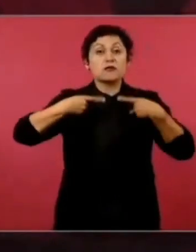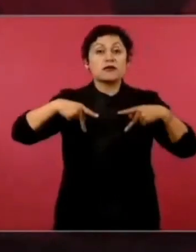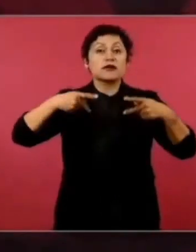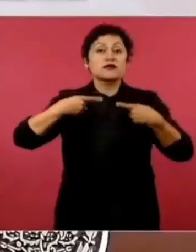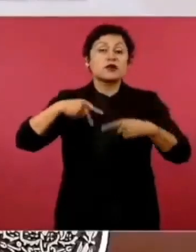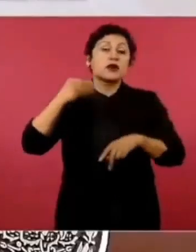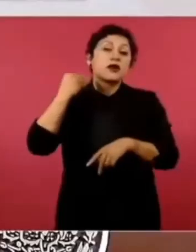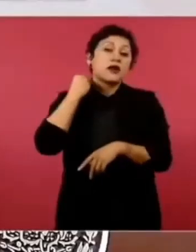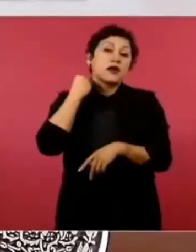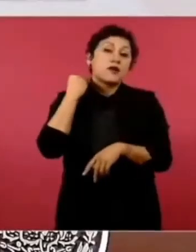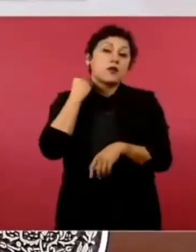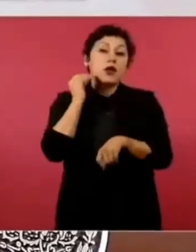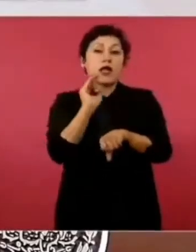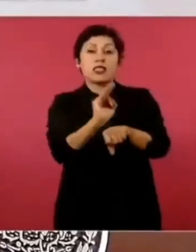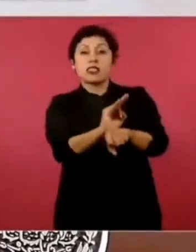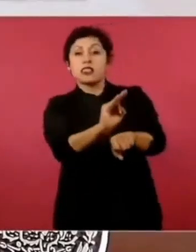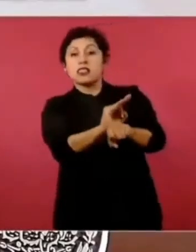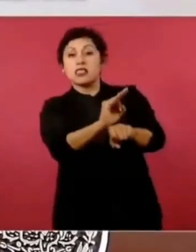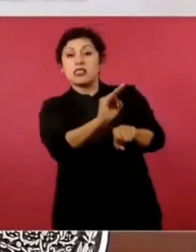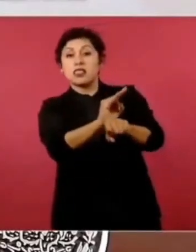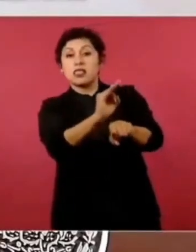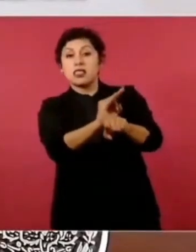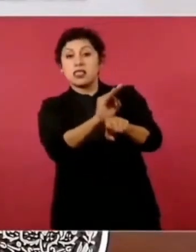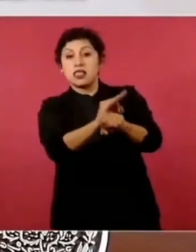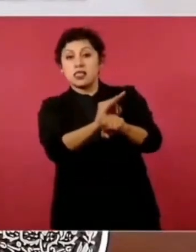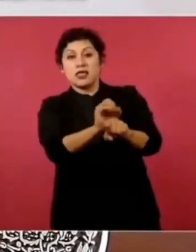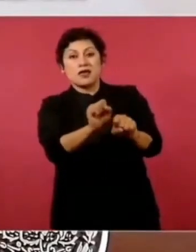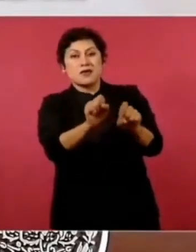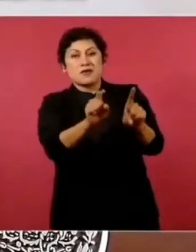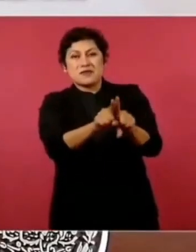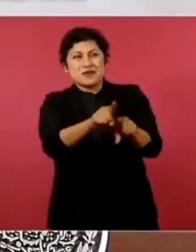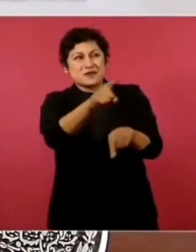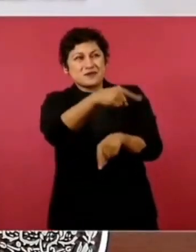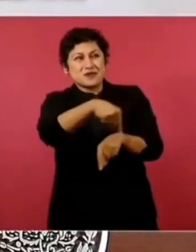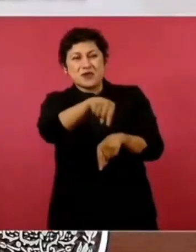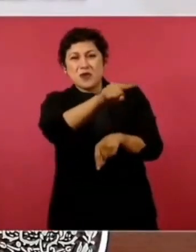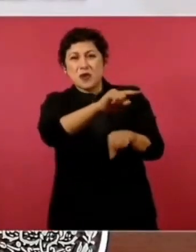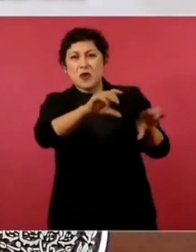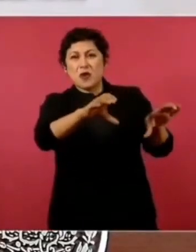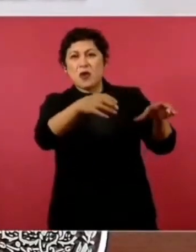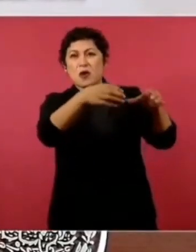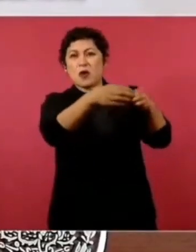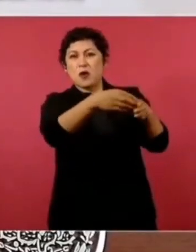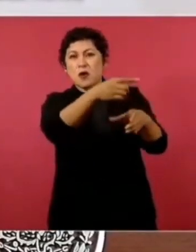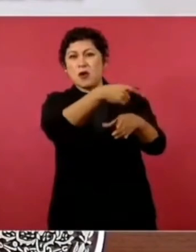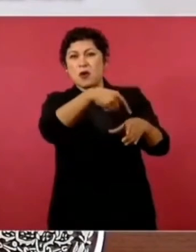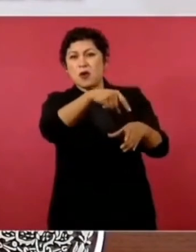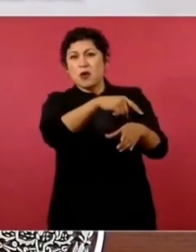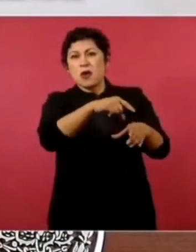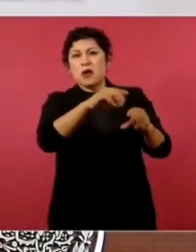de todos estos organismos corruptos,